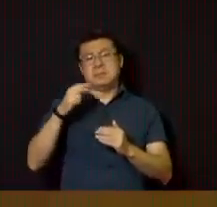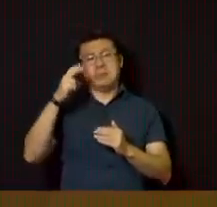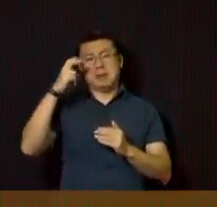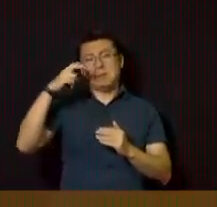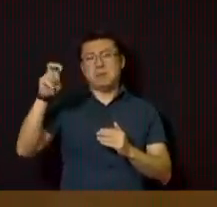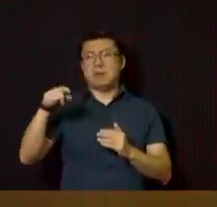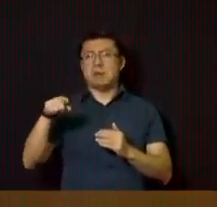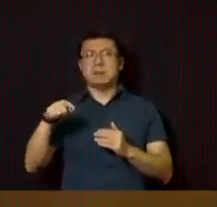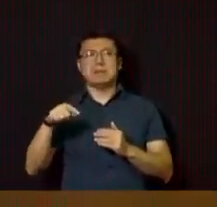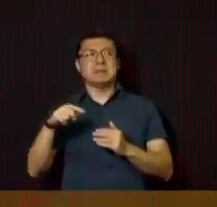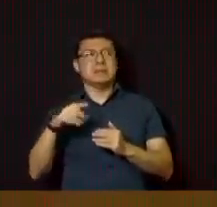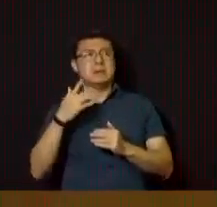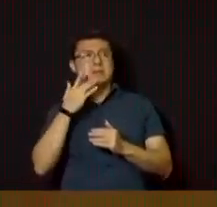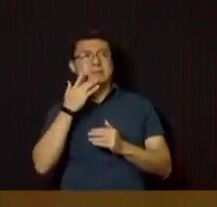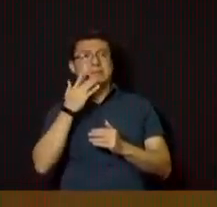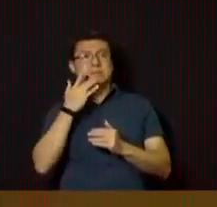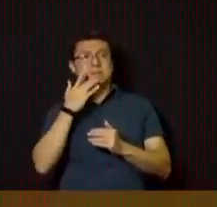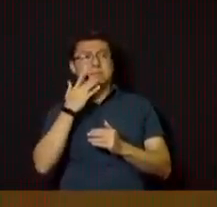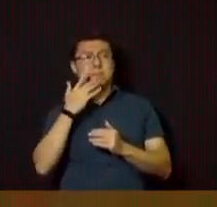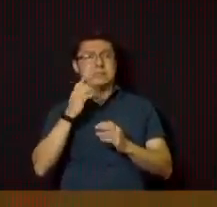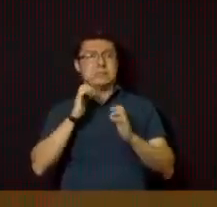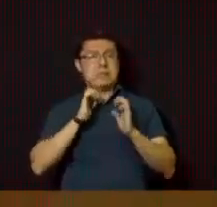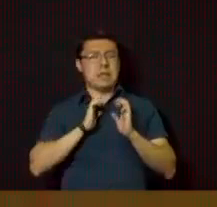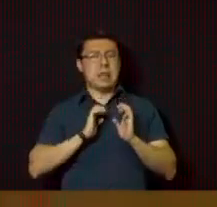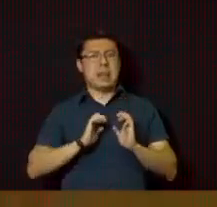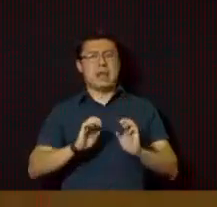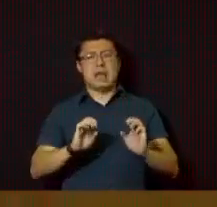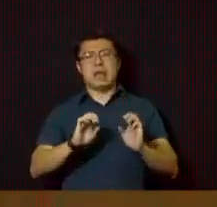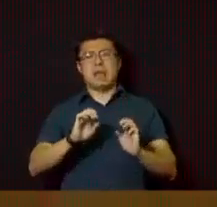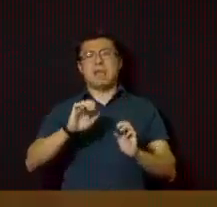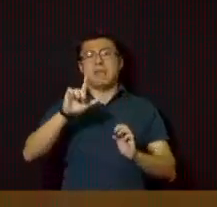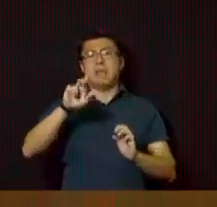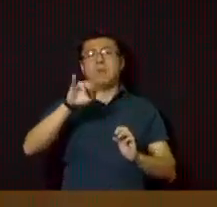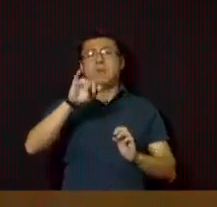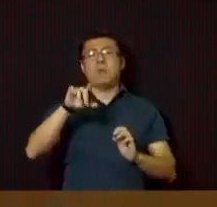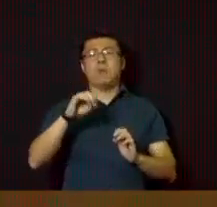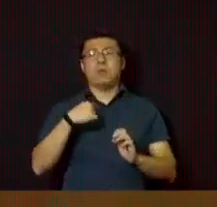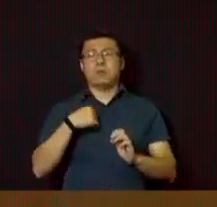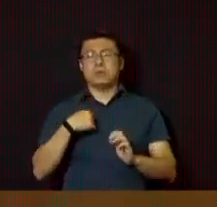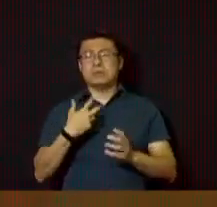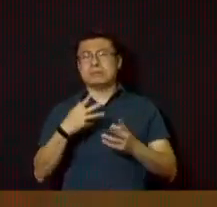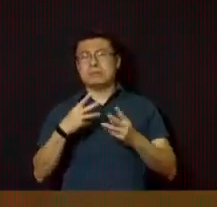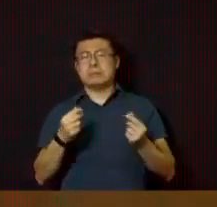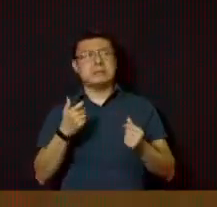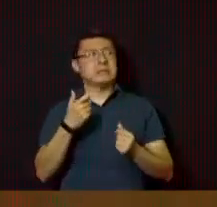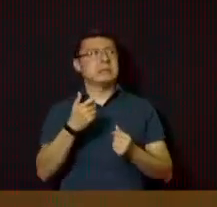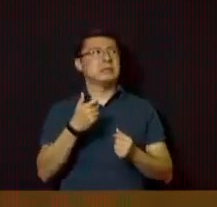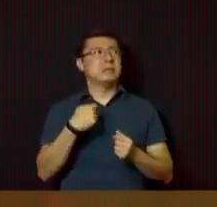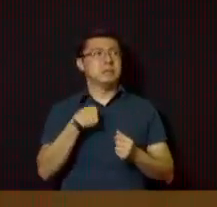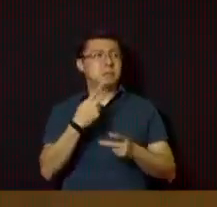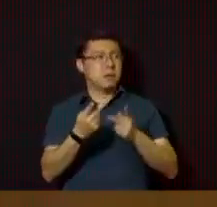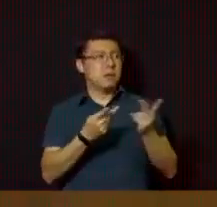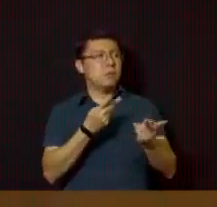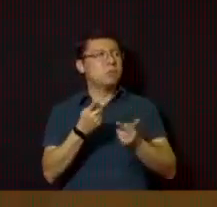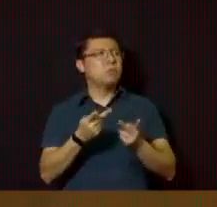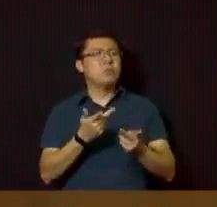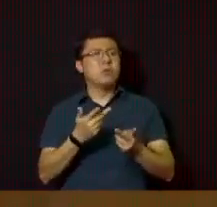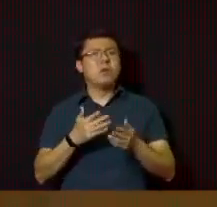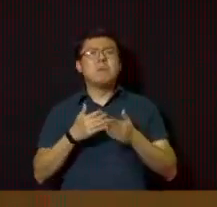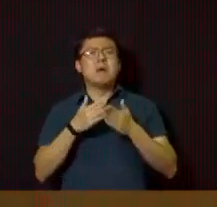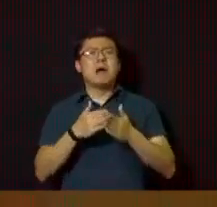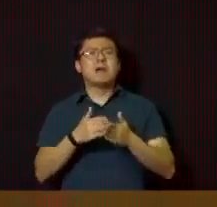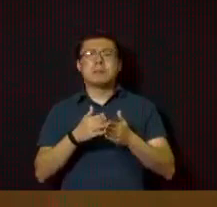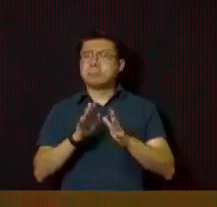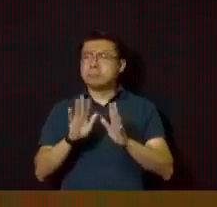de lujo, pues no vaya a ser que cobren mucho y me vaya a descuadrar mis cuentas. Cuando pregunto ahí en el barco, me dicen, no, todo